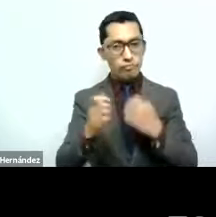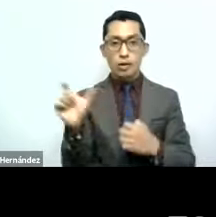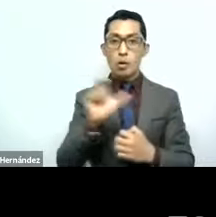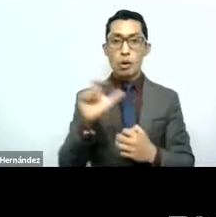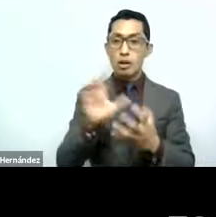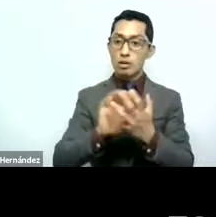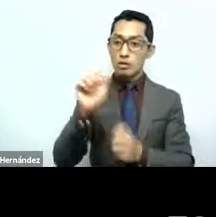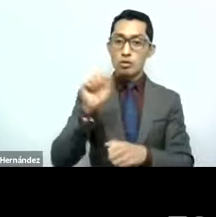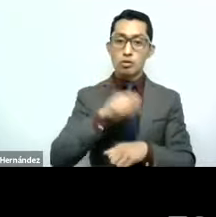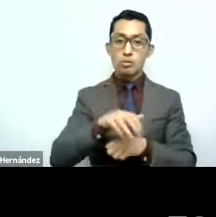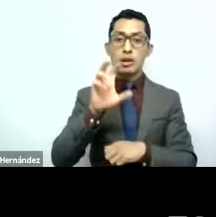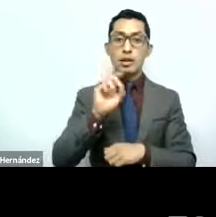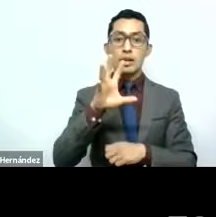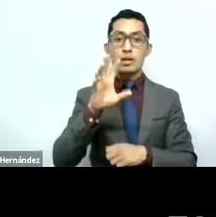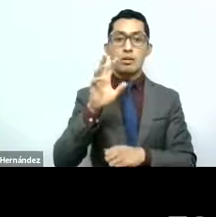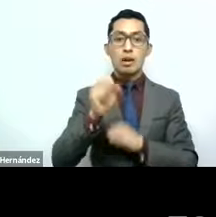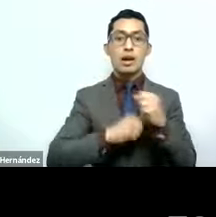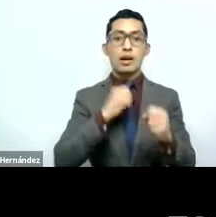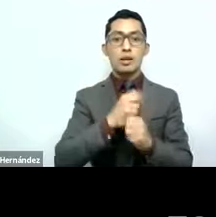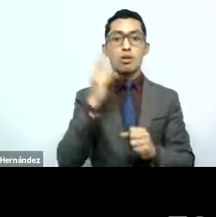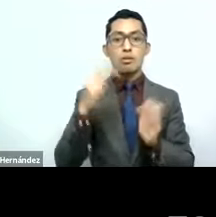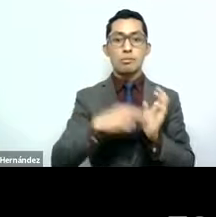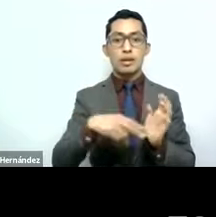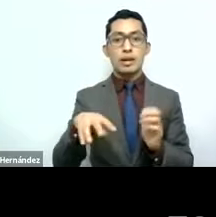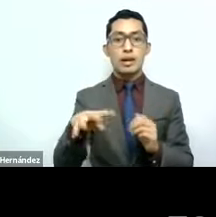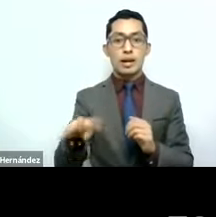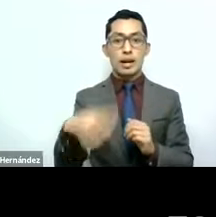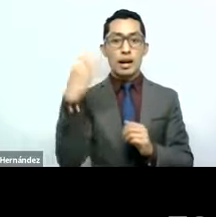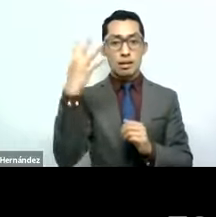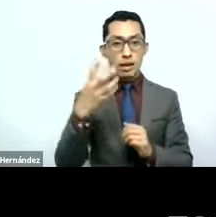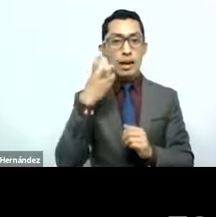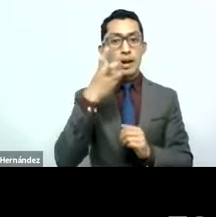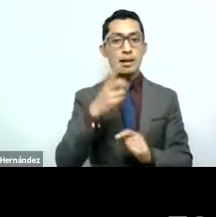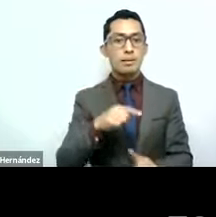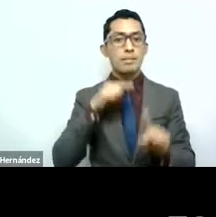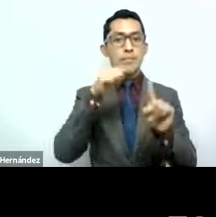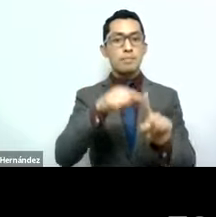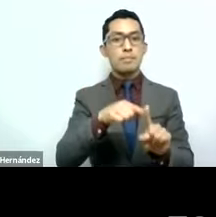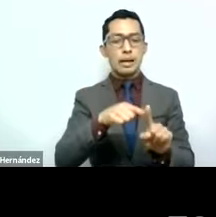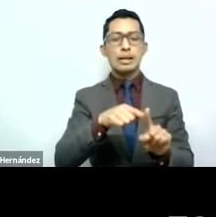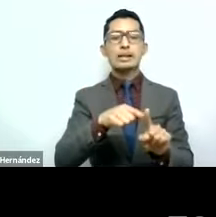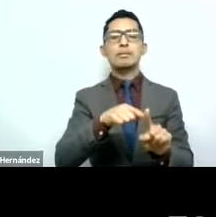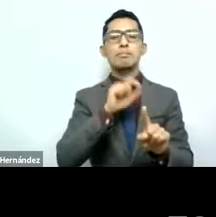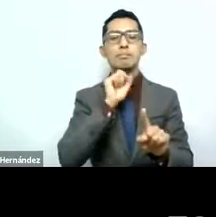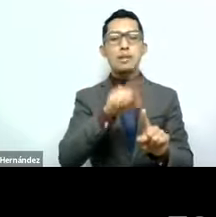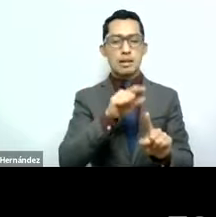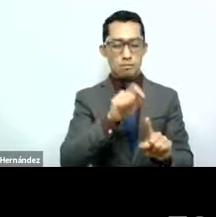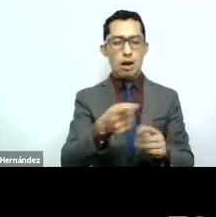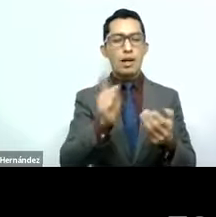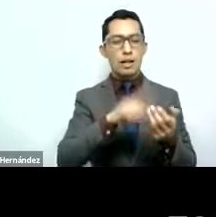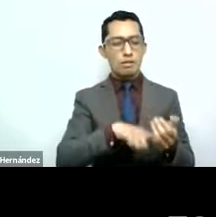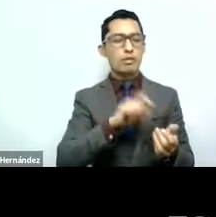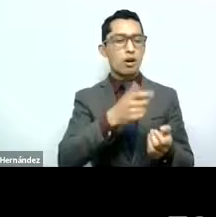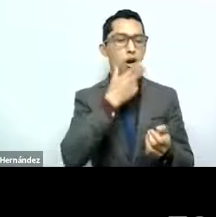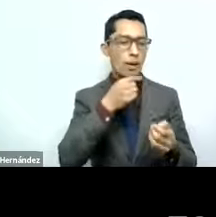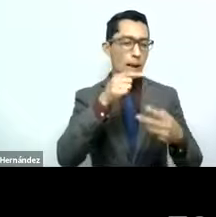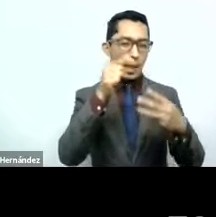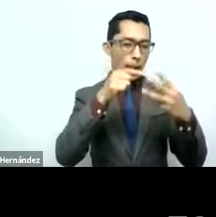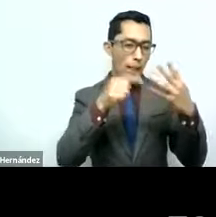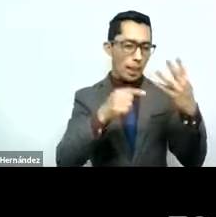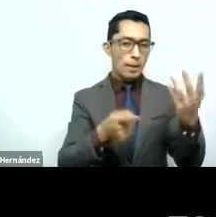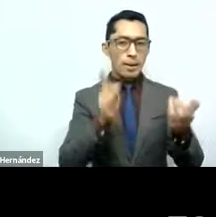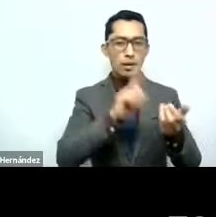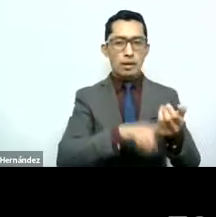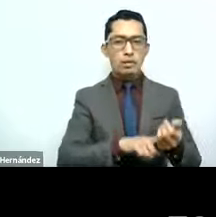inconstitucionalidad 35-2014, y que traigo a colación porque también involucra categorías sospechosas, se explicó que